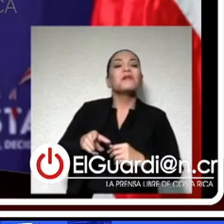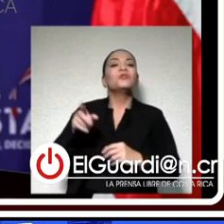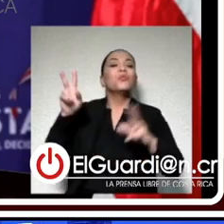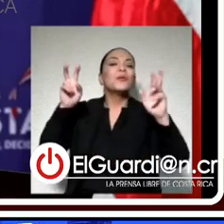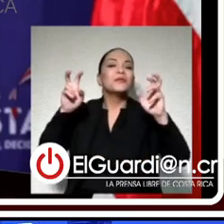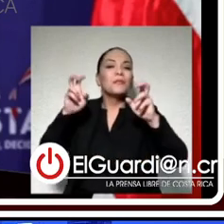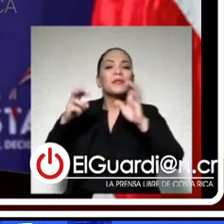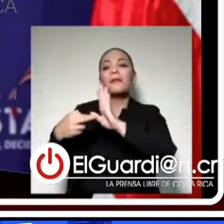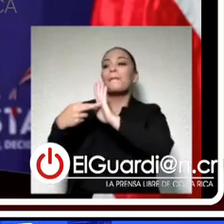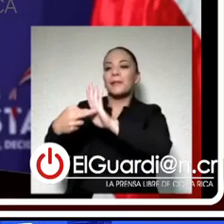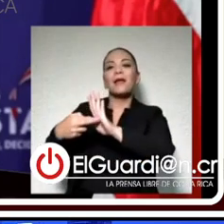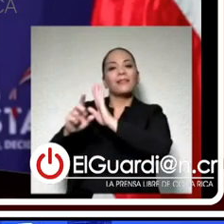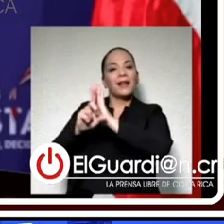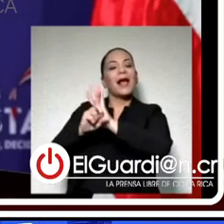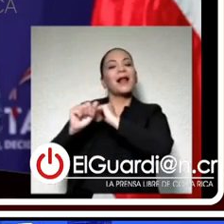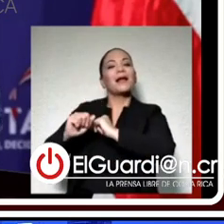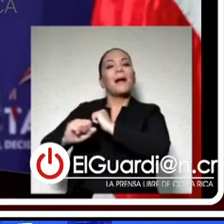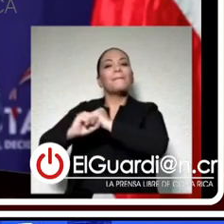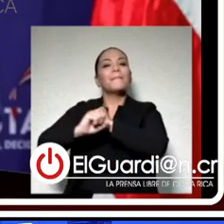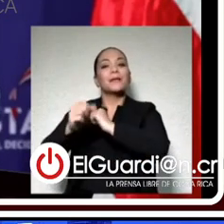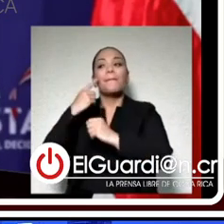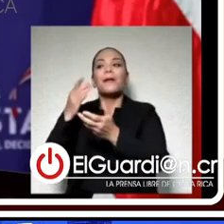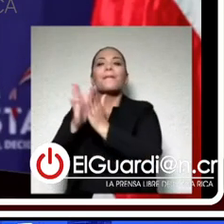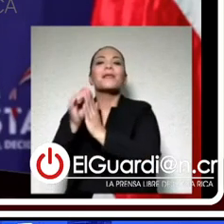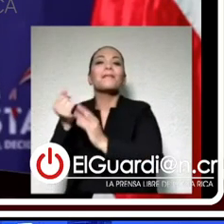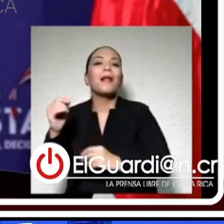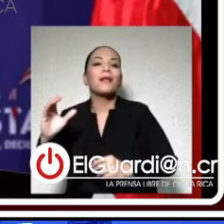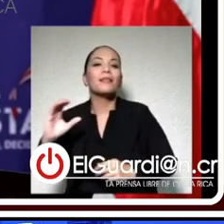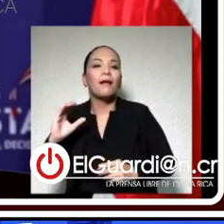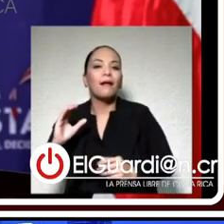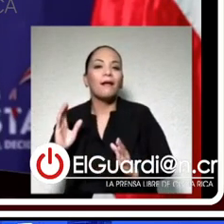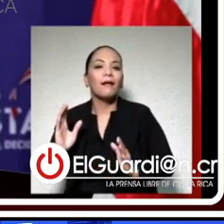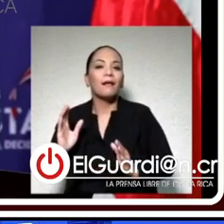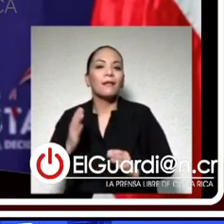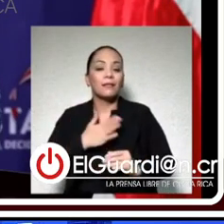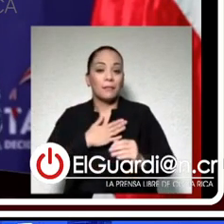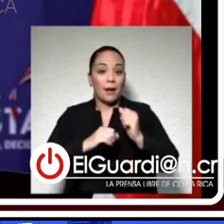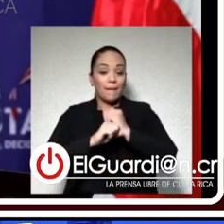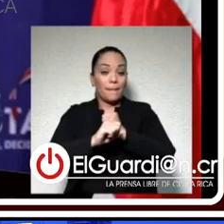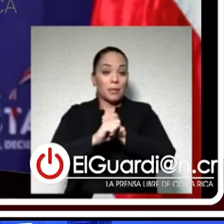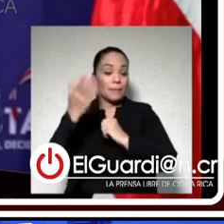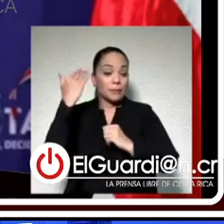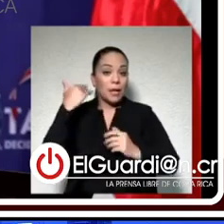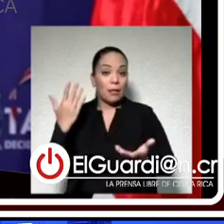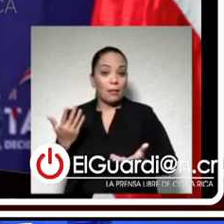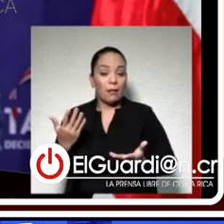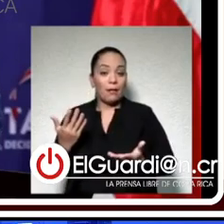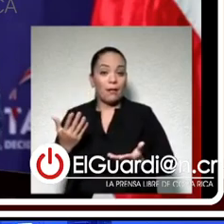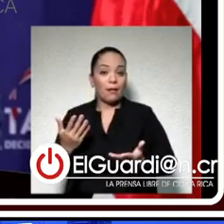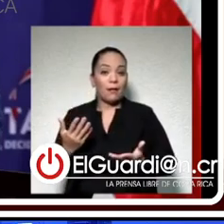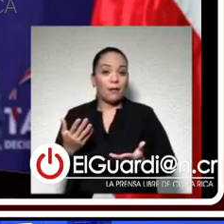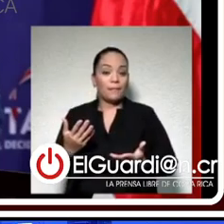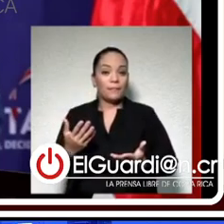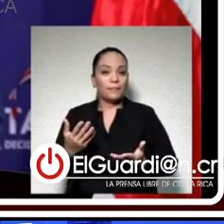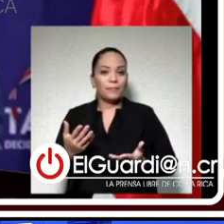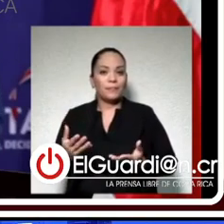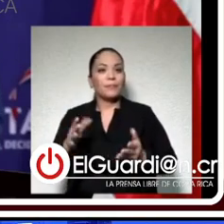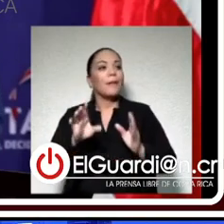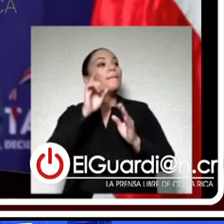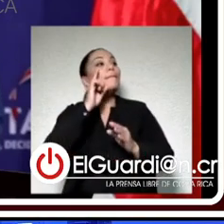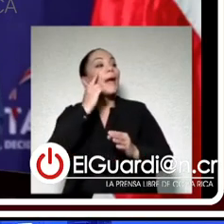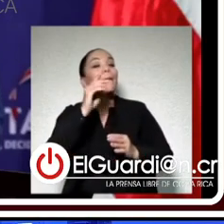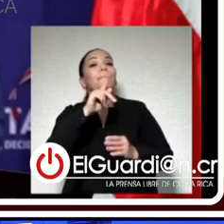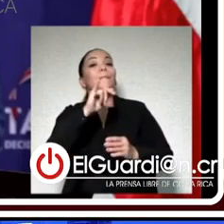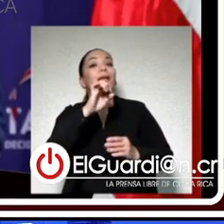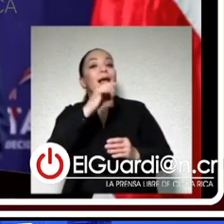campaña para solicitar fondos de mi campaña pasada, diciendo, ya doña Pilar dio, venga de... Y